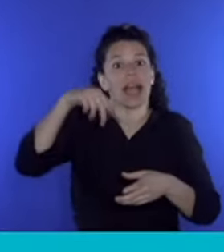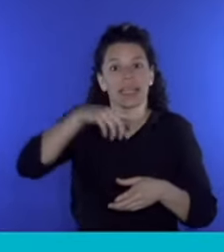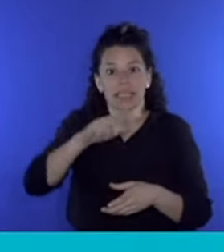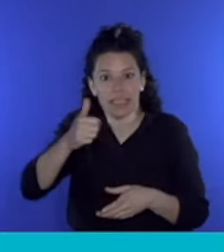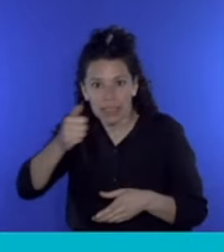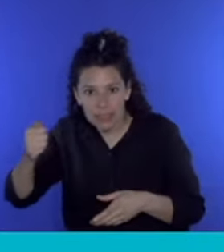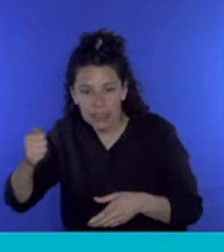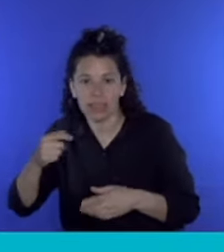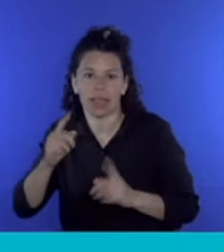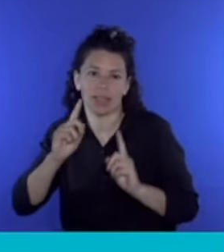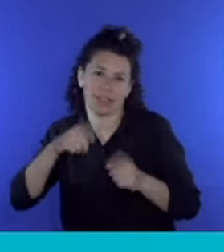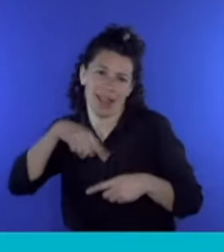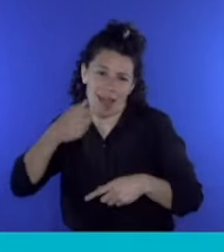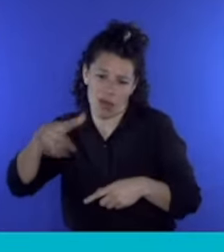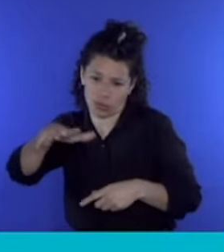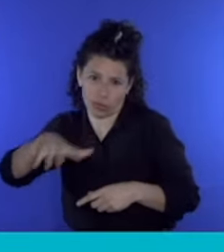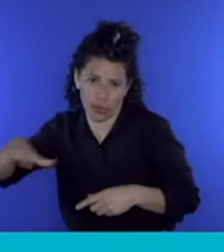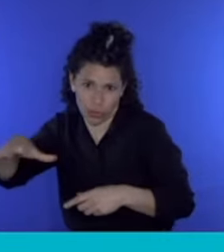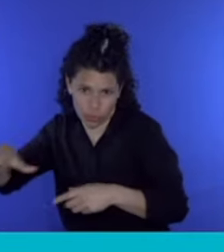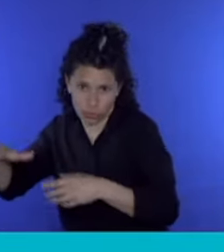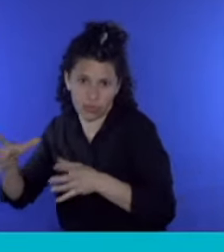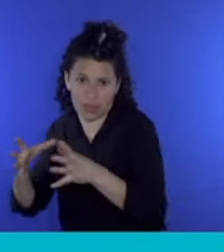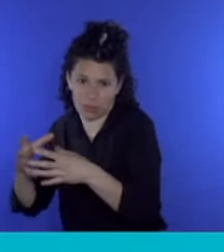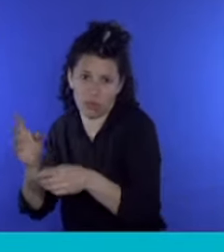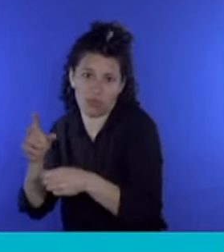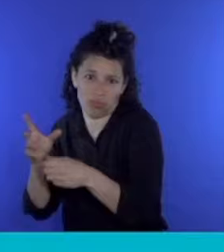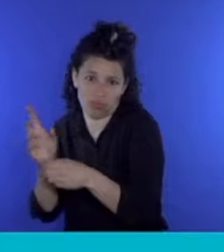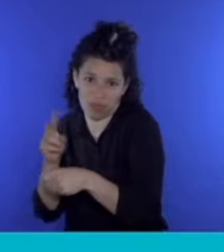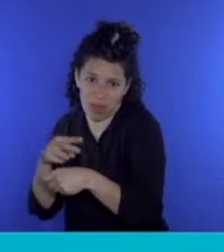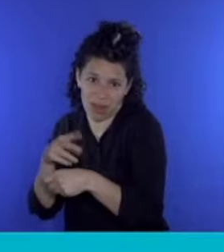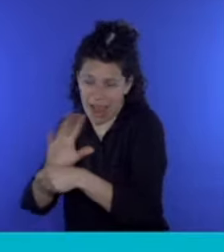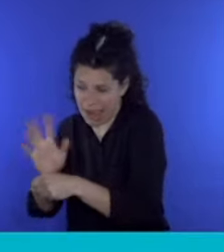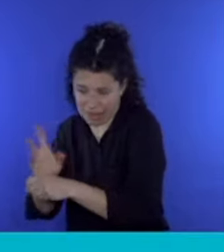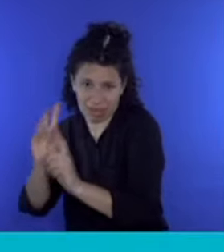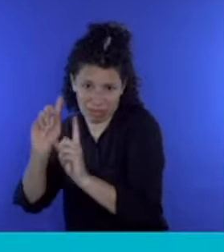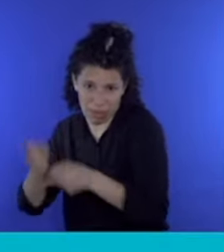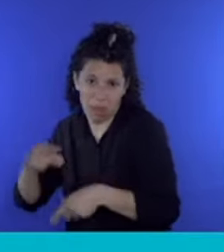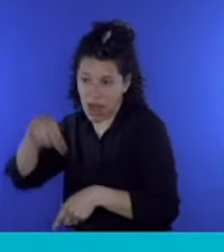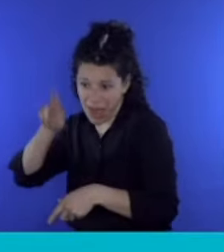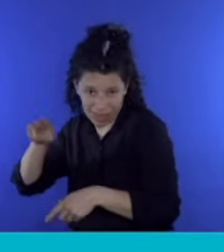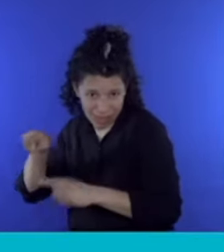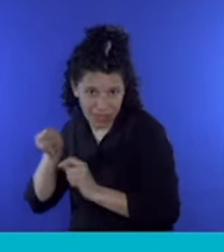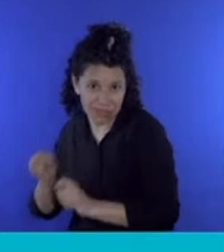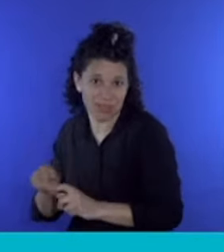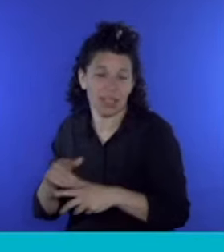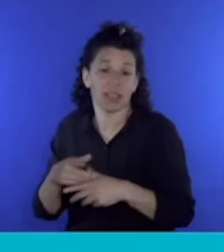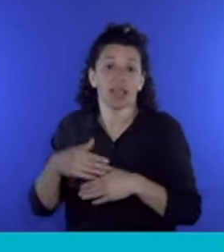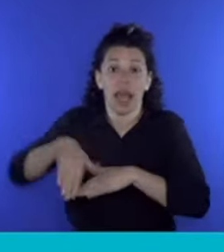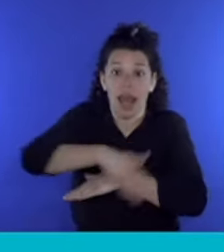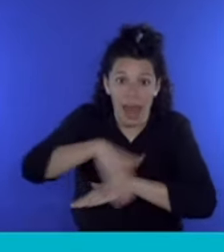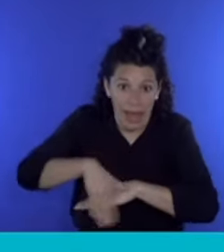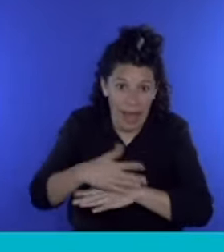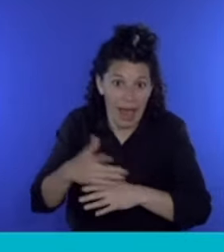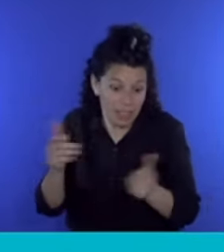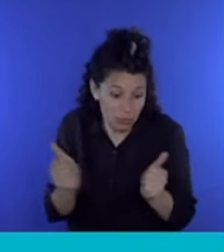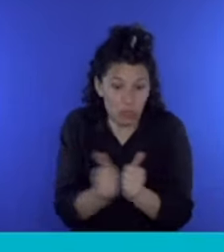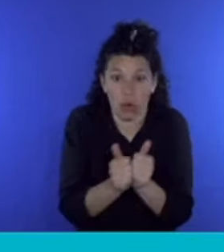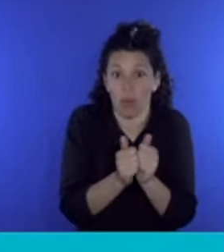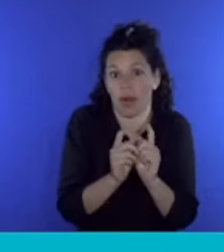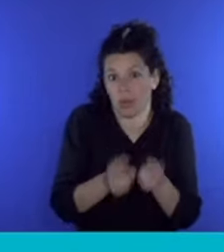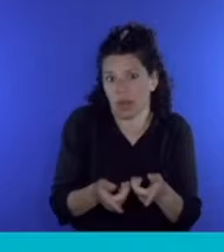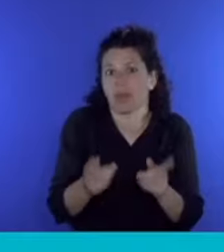de de del espacio de artistas estuvimos en la calle junto a ellos incluso cuando la cuando la ministra